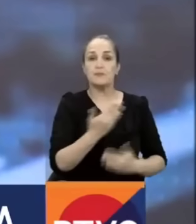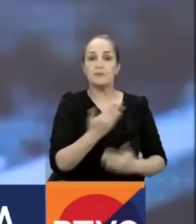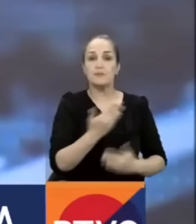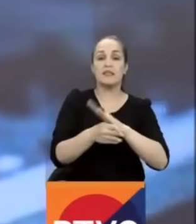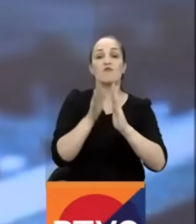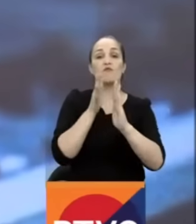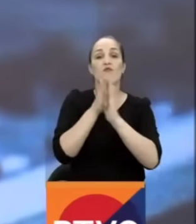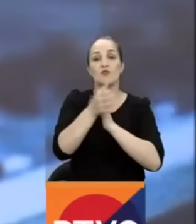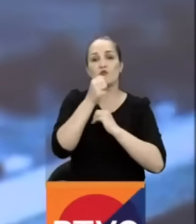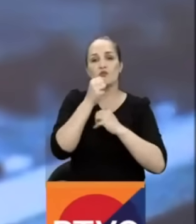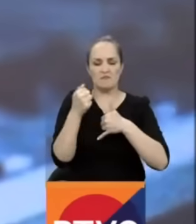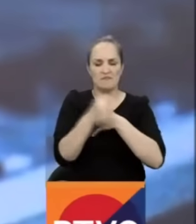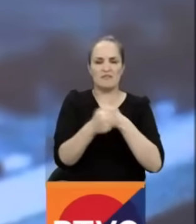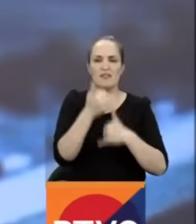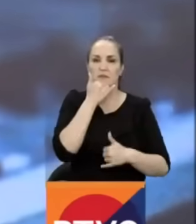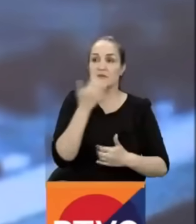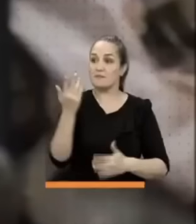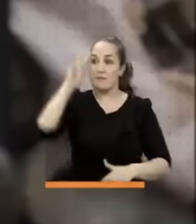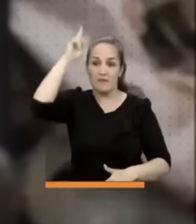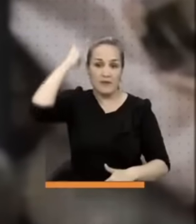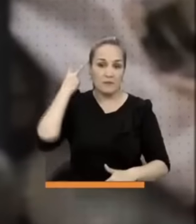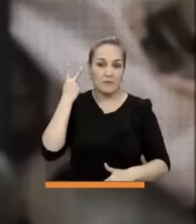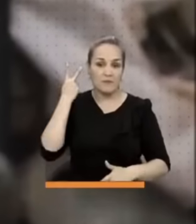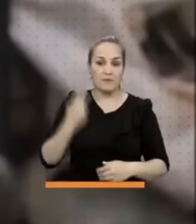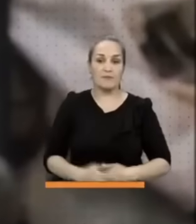más información del día. Vilma, adelante.